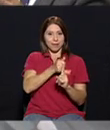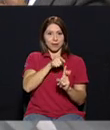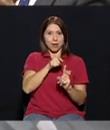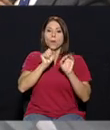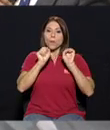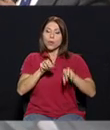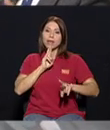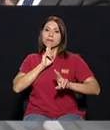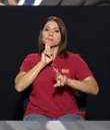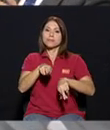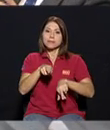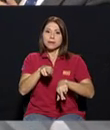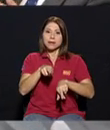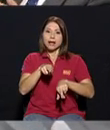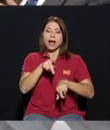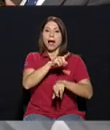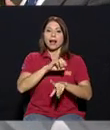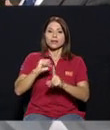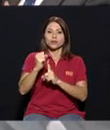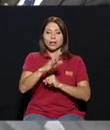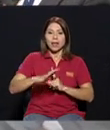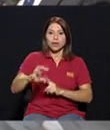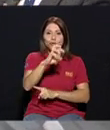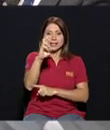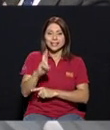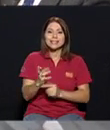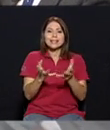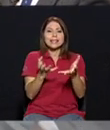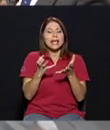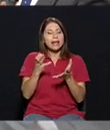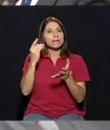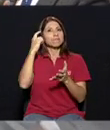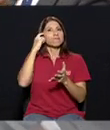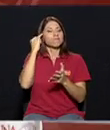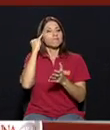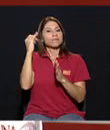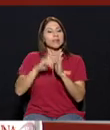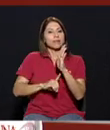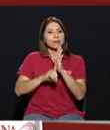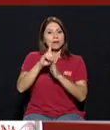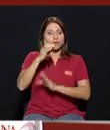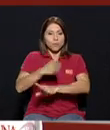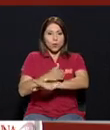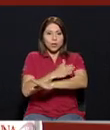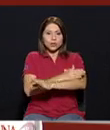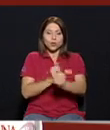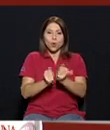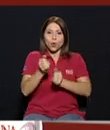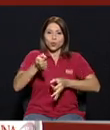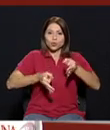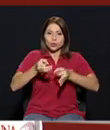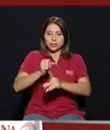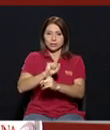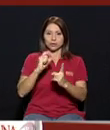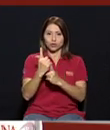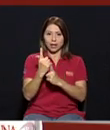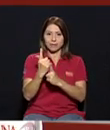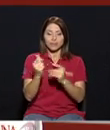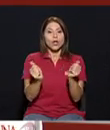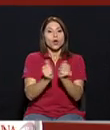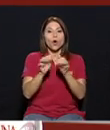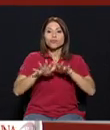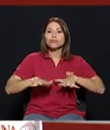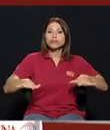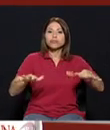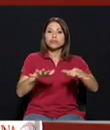sociedad costarricense que aspiraba a una idea de desarrollo y de progreso con justicia social, con un Estado